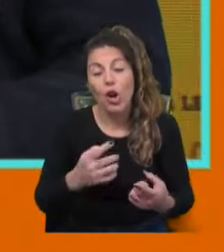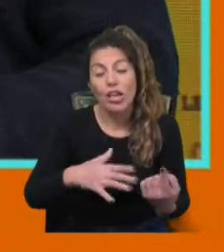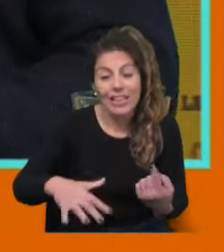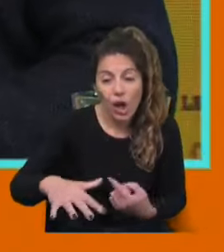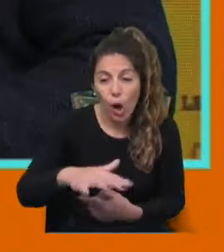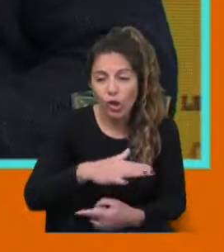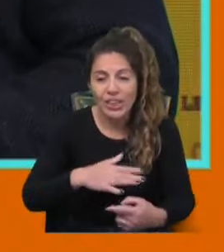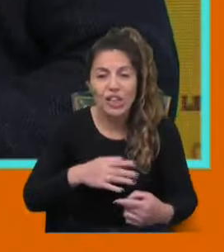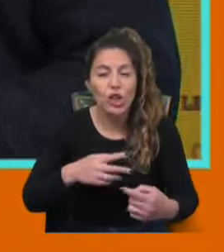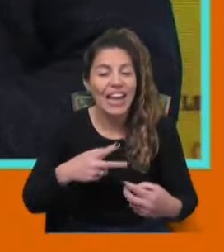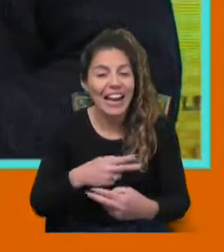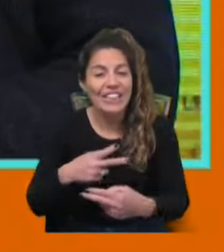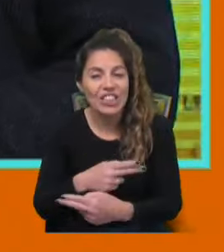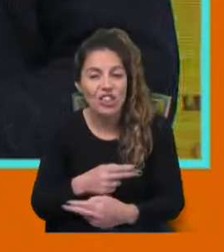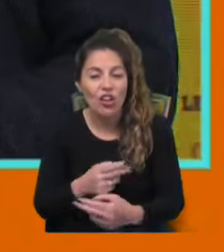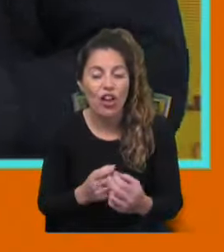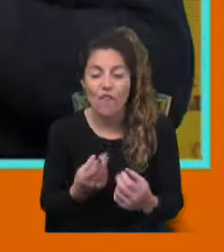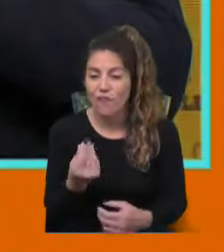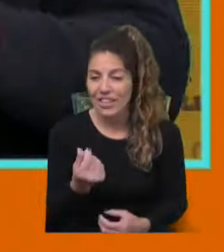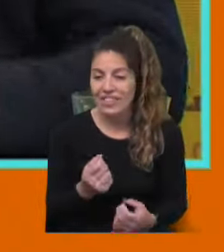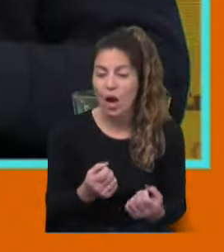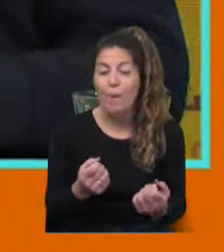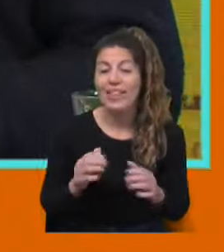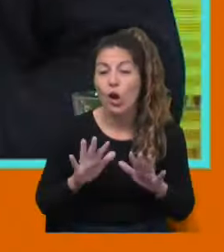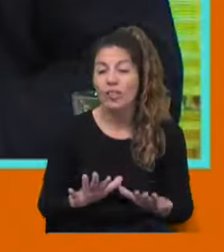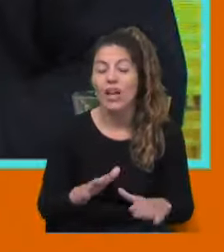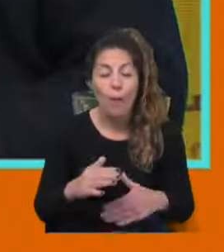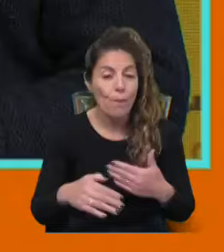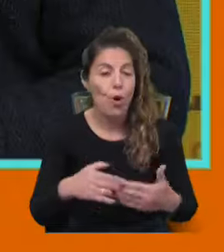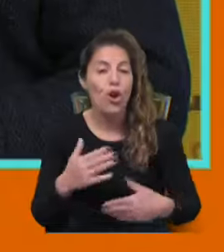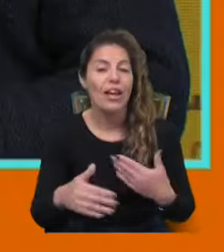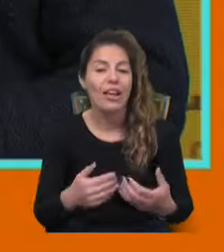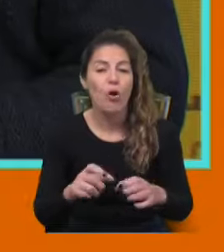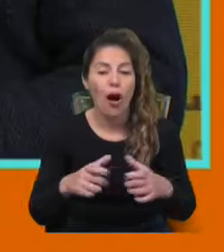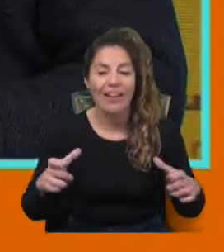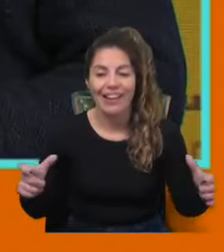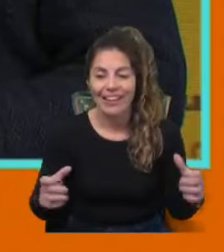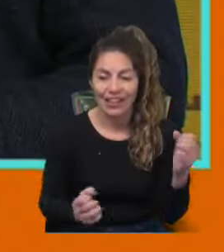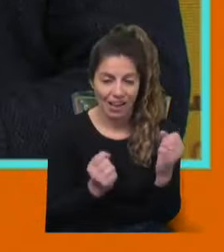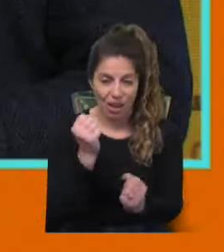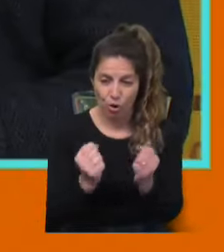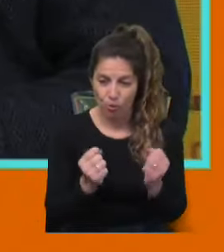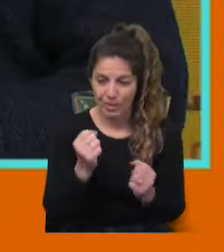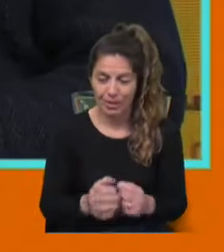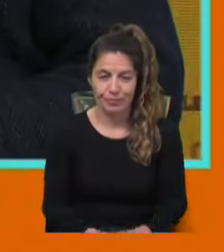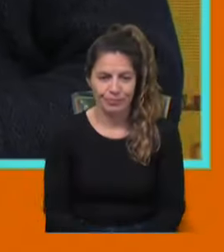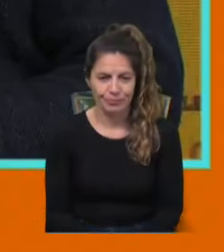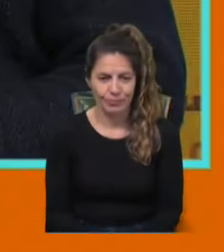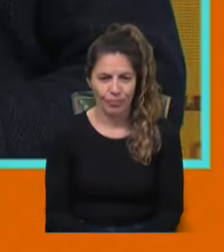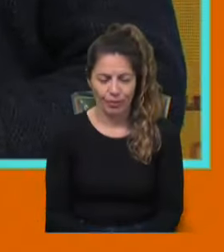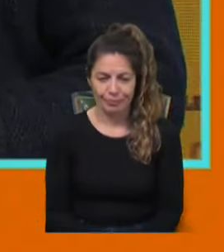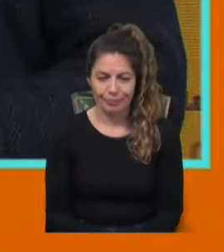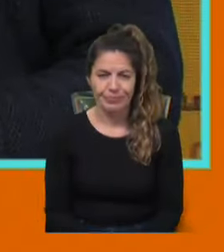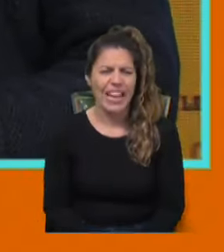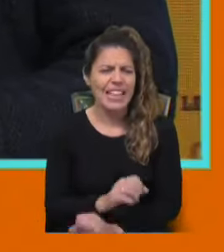restricción financiera, va a estar condicionado por el ritmo al que crezca la economía, ¿no? ¿Y